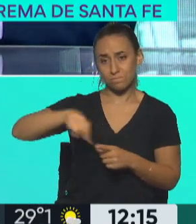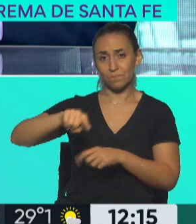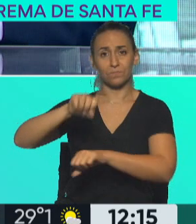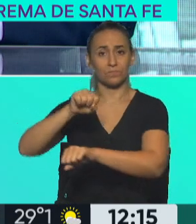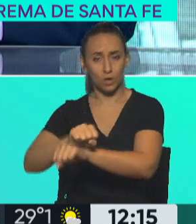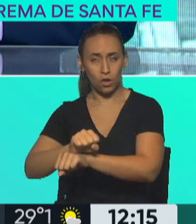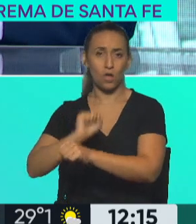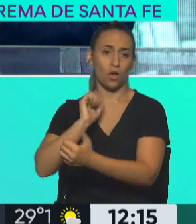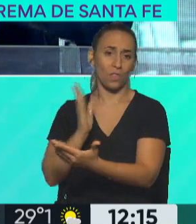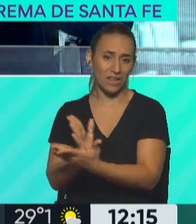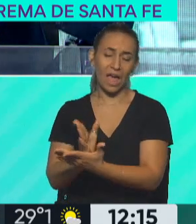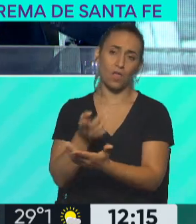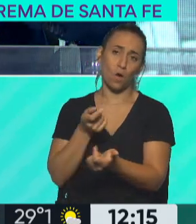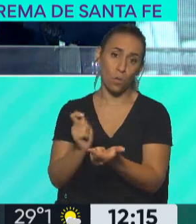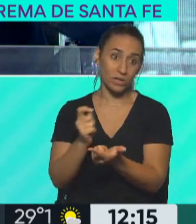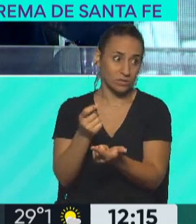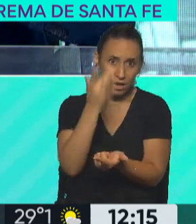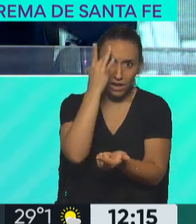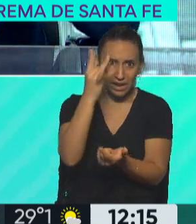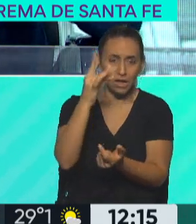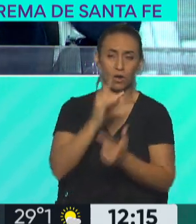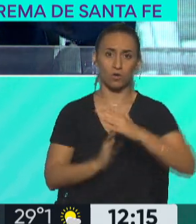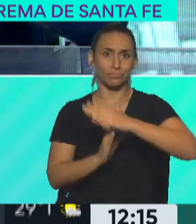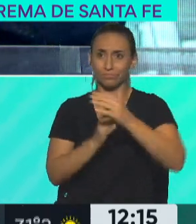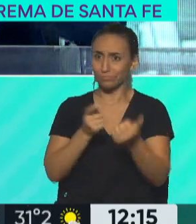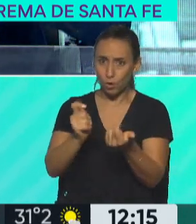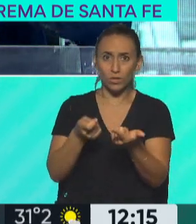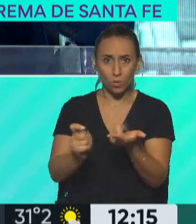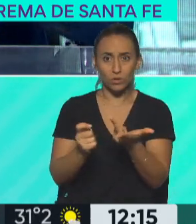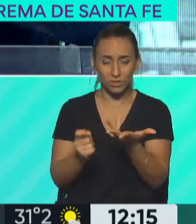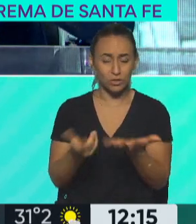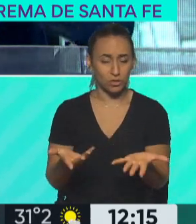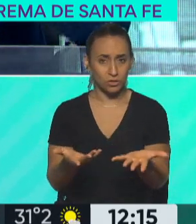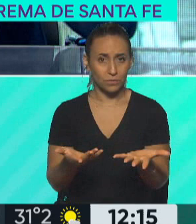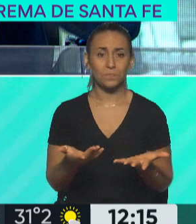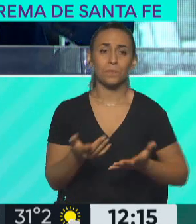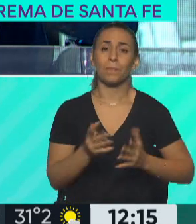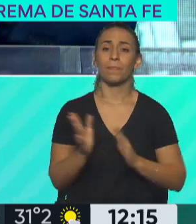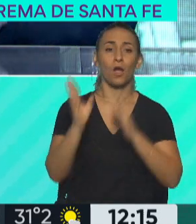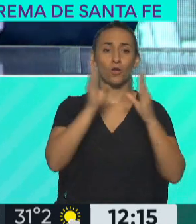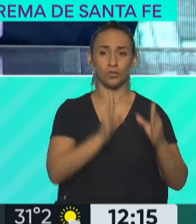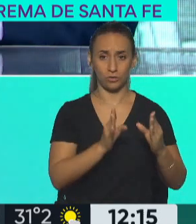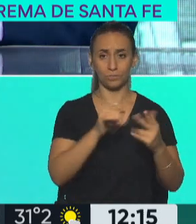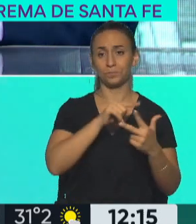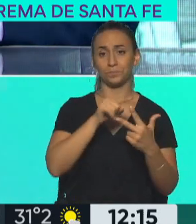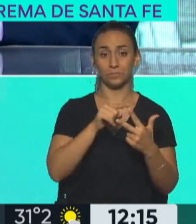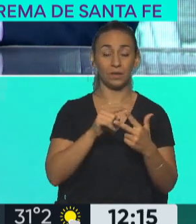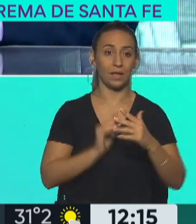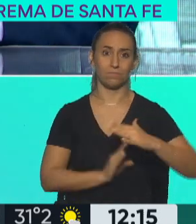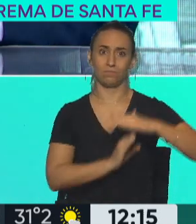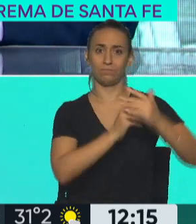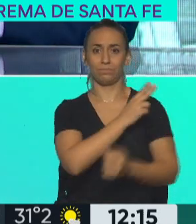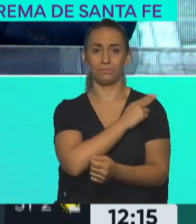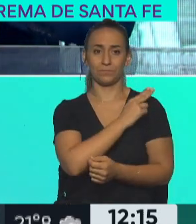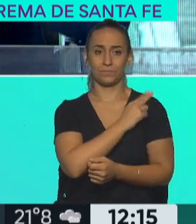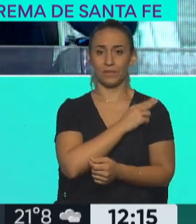condenados. Algún sector de la policía que ha pasado a gerenciar o a intervenir en este problema